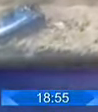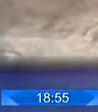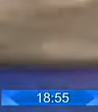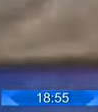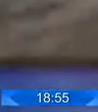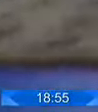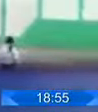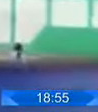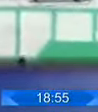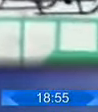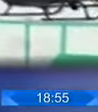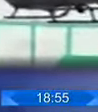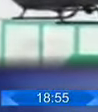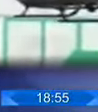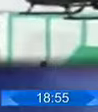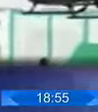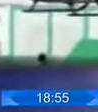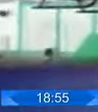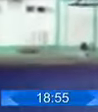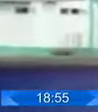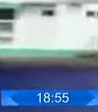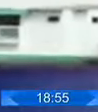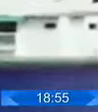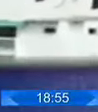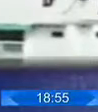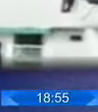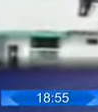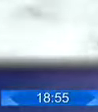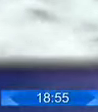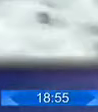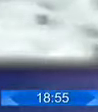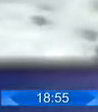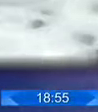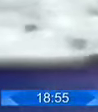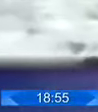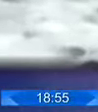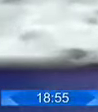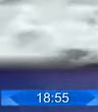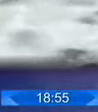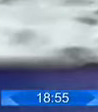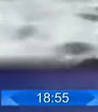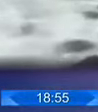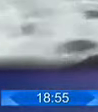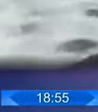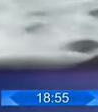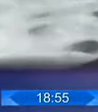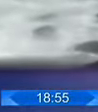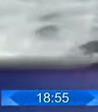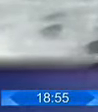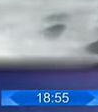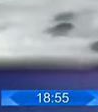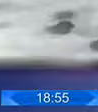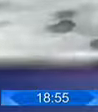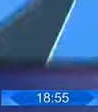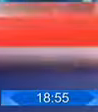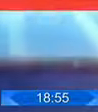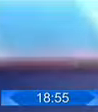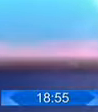Perú deja al menos 36 muertos y decenas de heridos. El automotor cayó en un barranco a 100 metros de